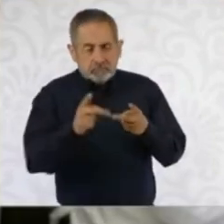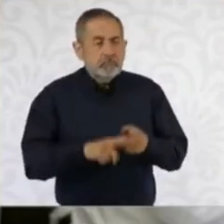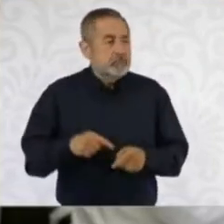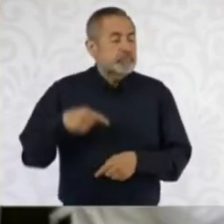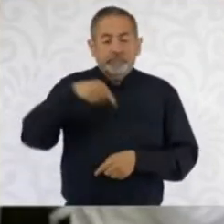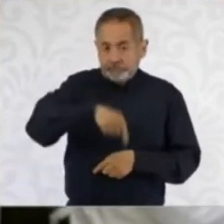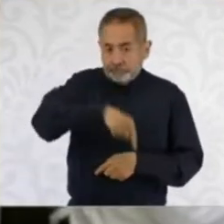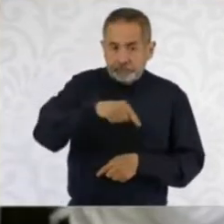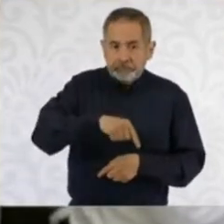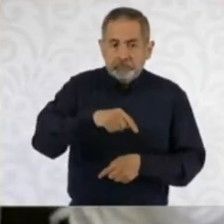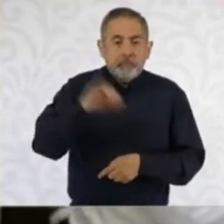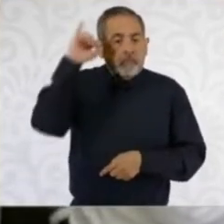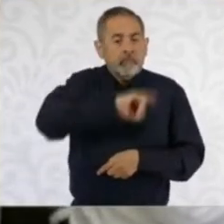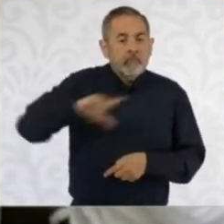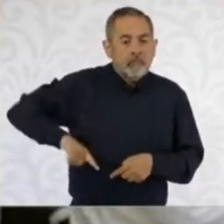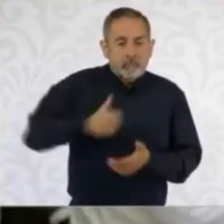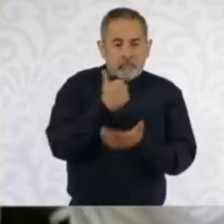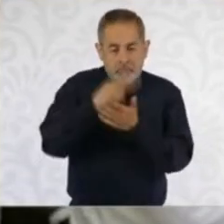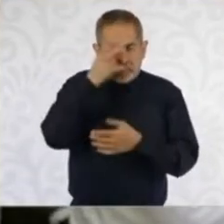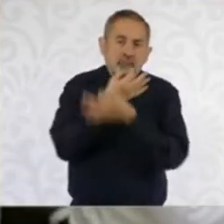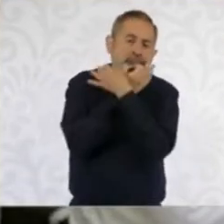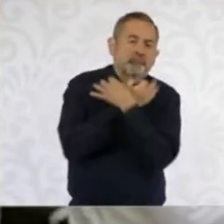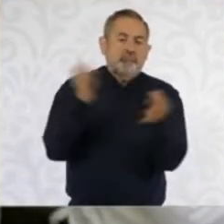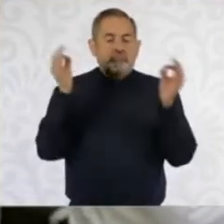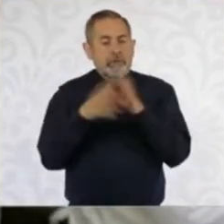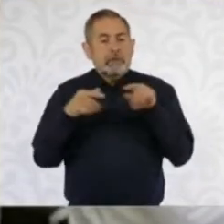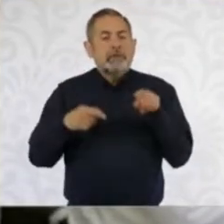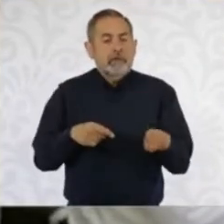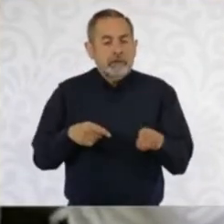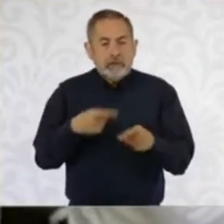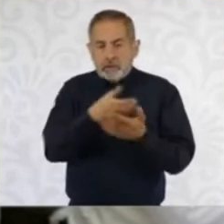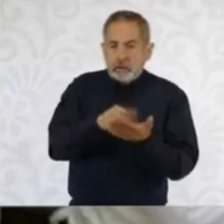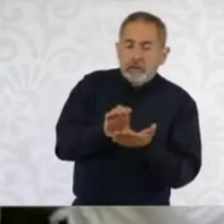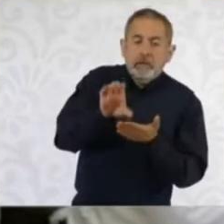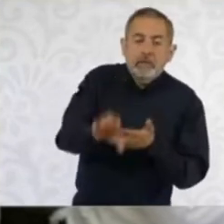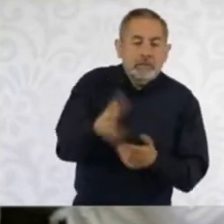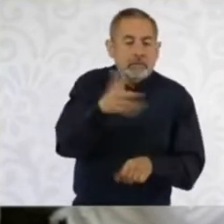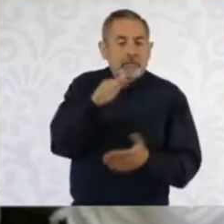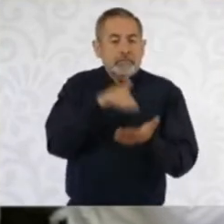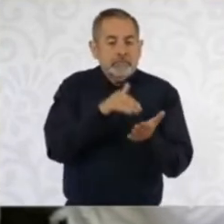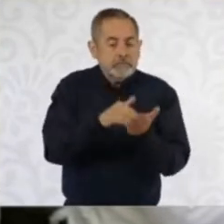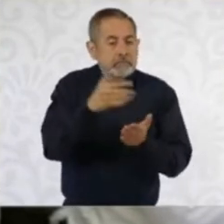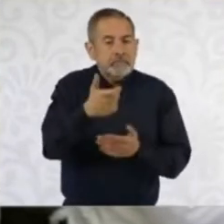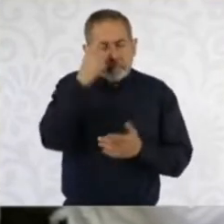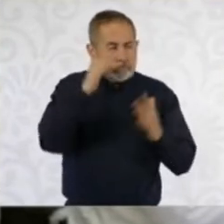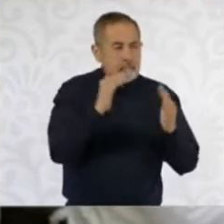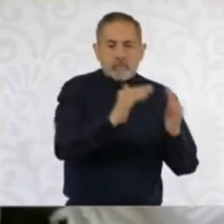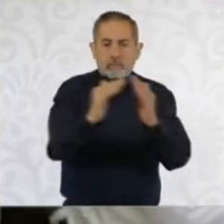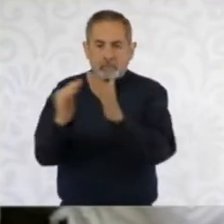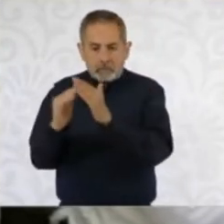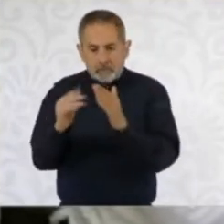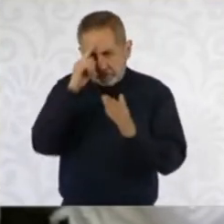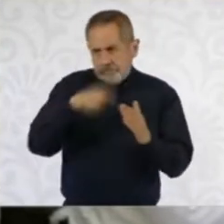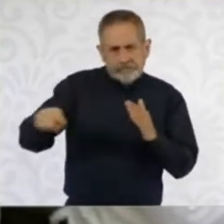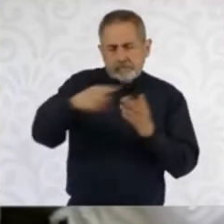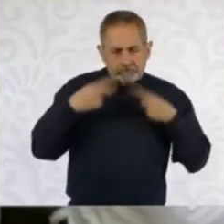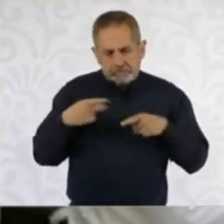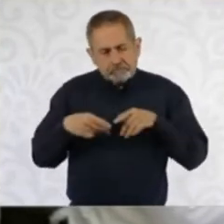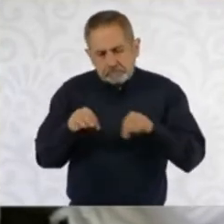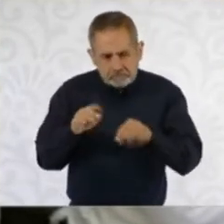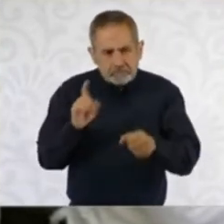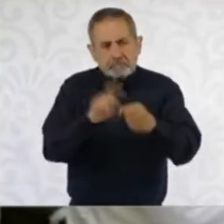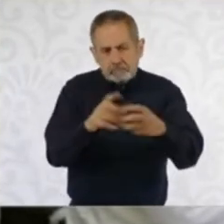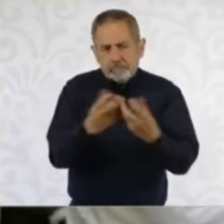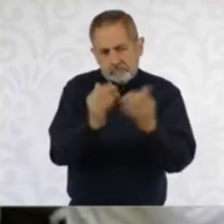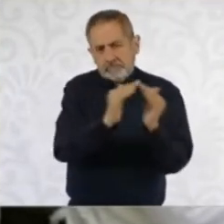de gobierno, Clara Brugada, anunció una inversión de 10,000 millones de pesos en vivienda social. Preguntarle su opinión, pero